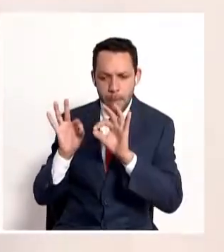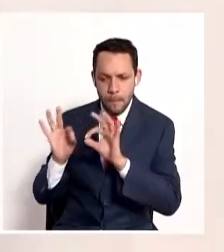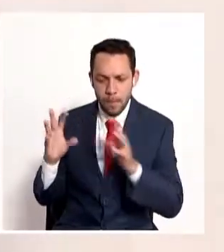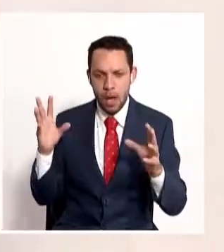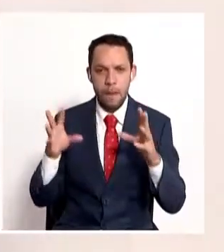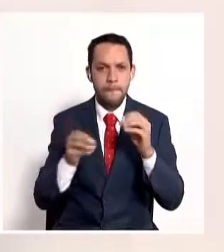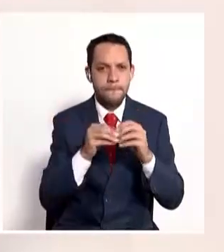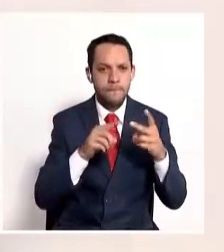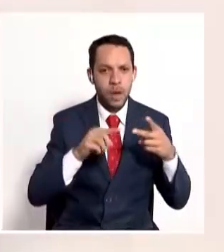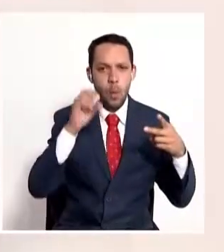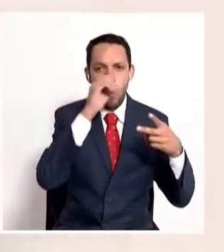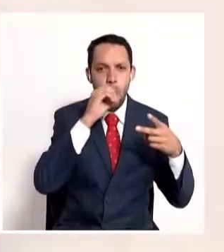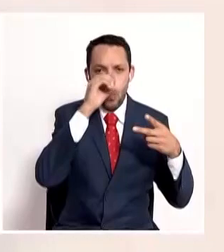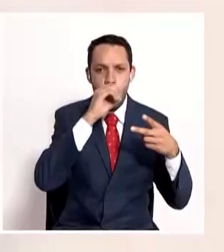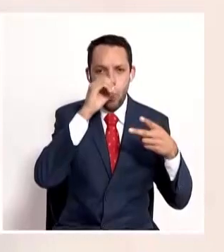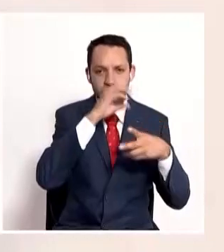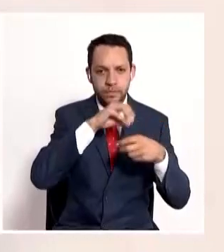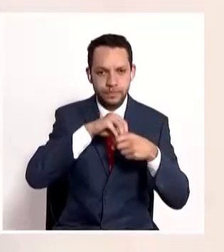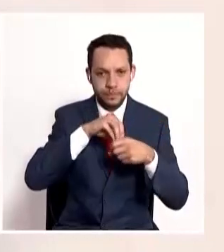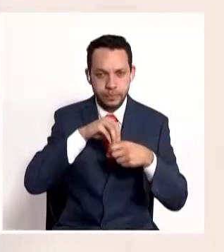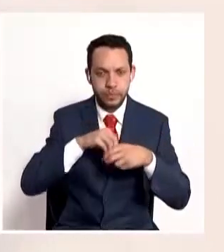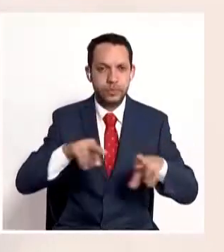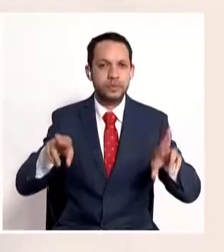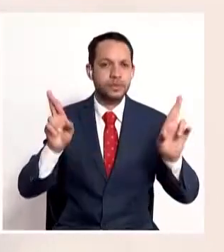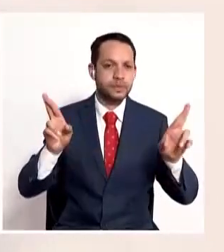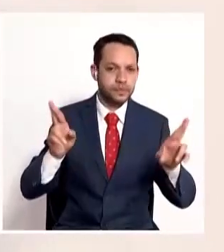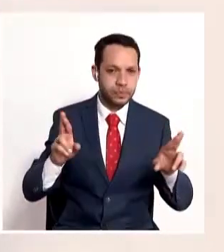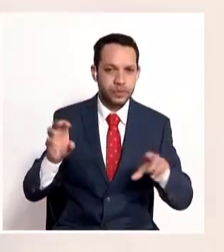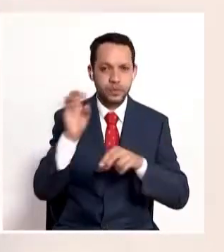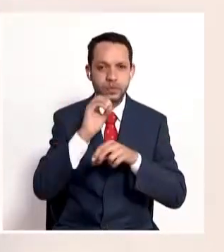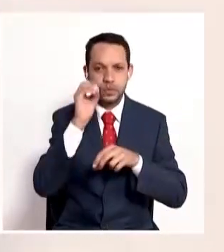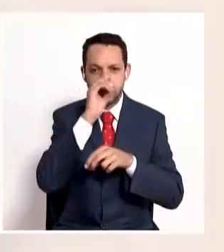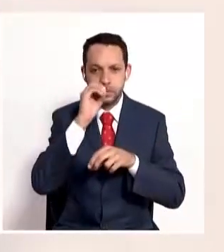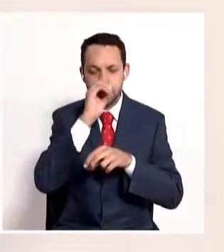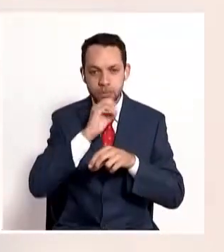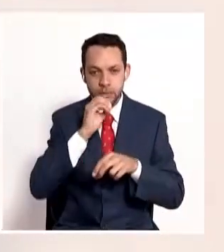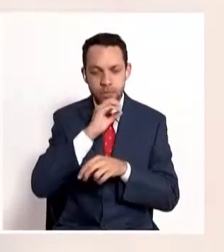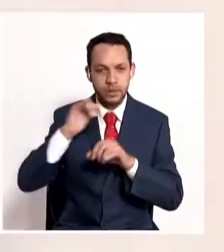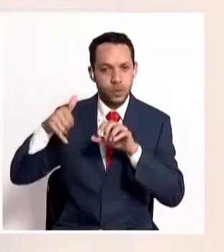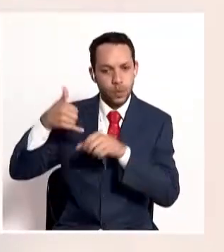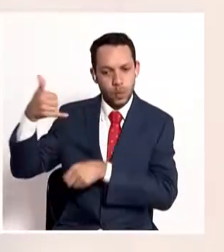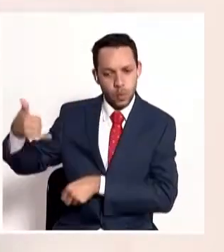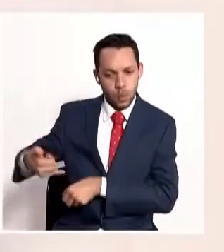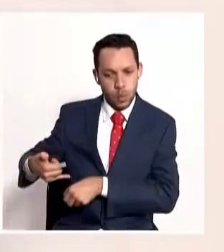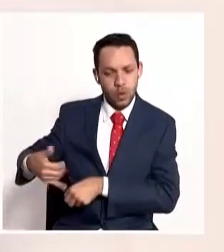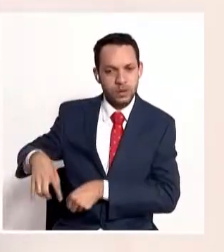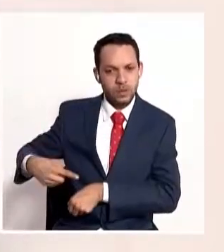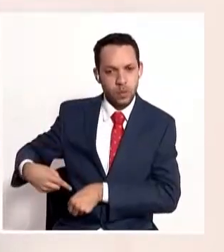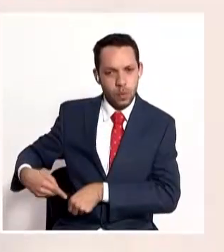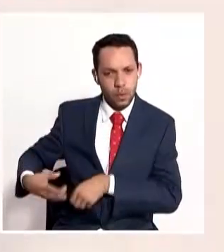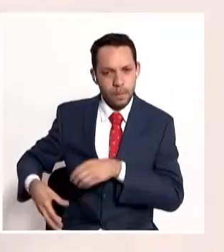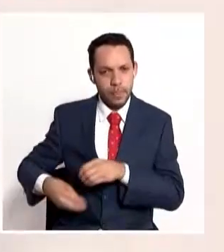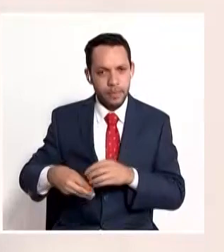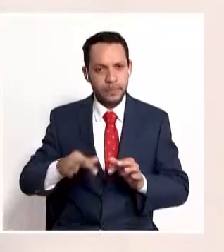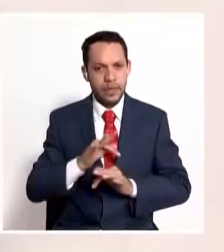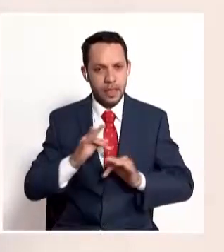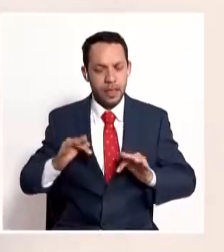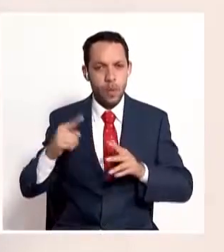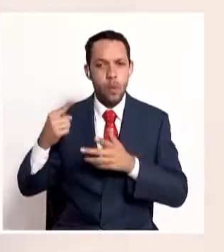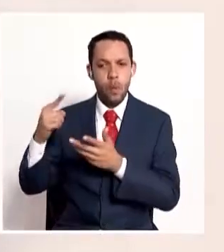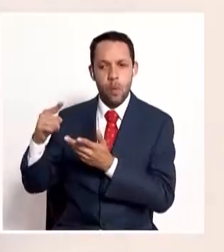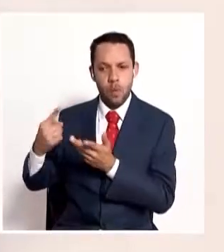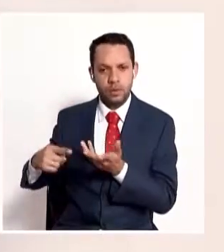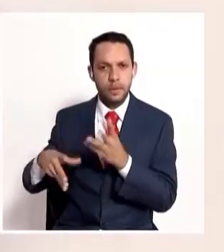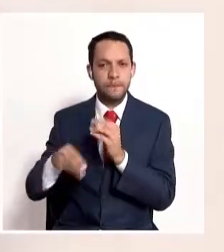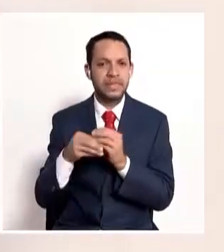todo el proceso de desintoxicación ójala usando rectal lo hacemos también con terapia neural con osteopatía y muchas veces es